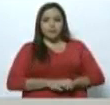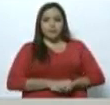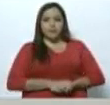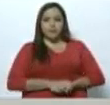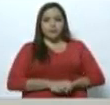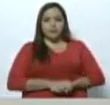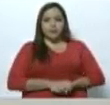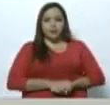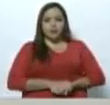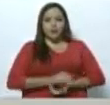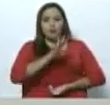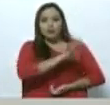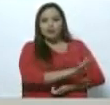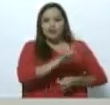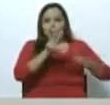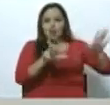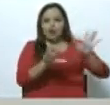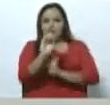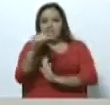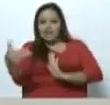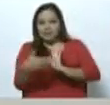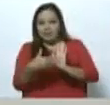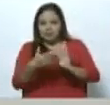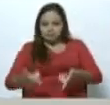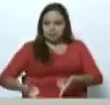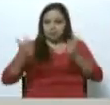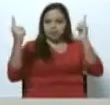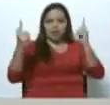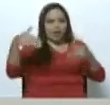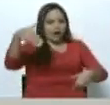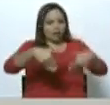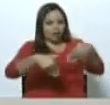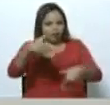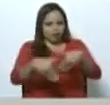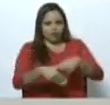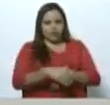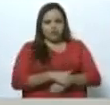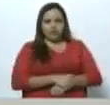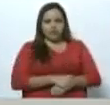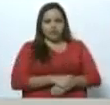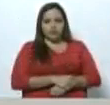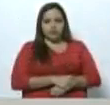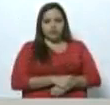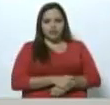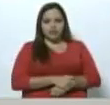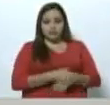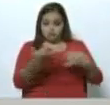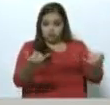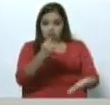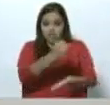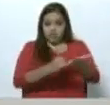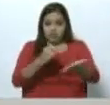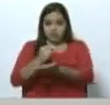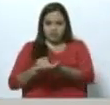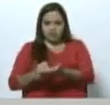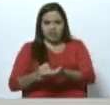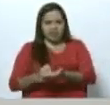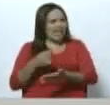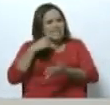unos 480.000 con derecho a registrado, pues, para votar. Hay muchísimos